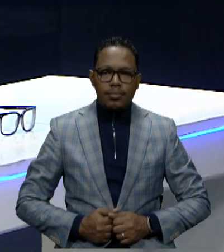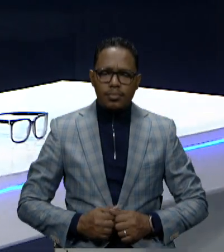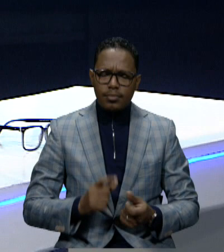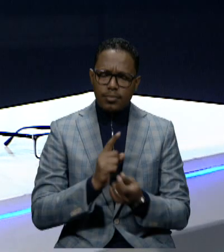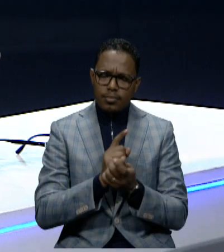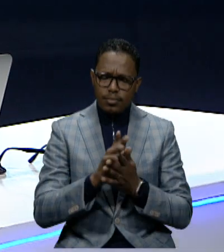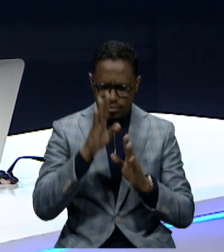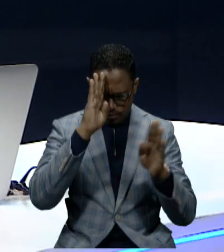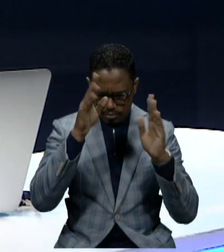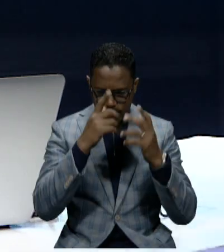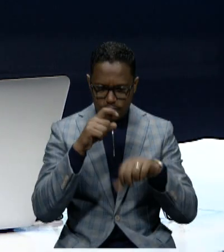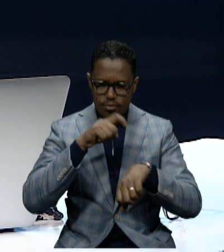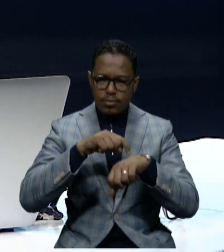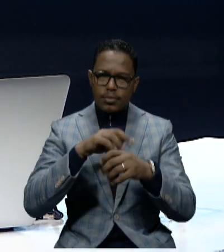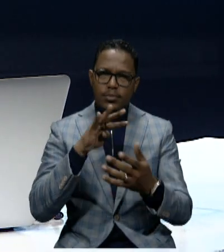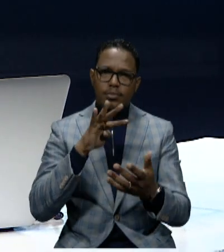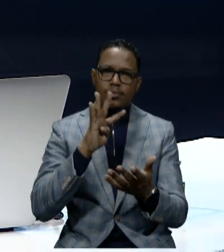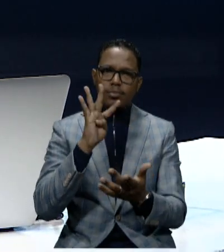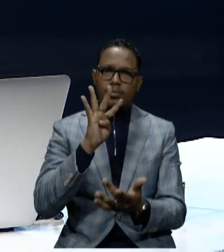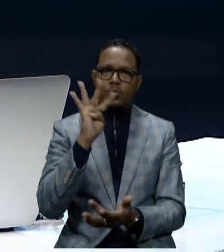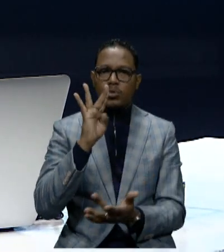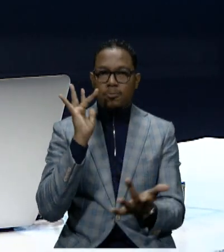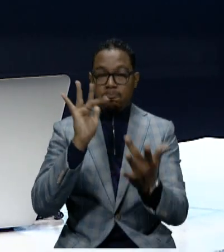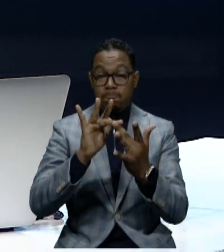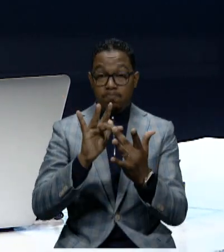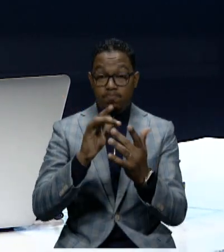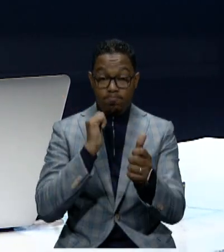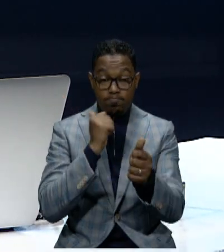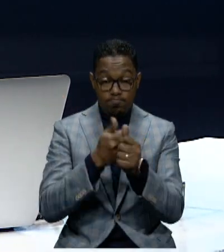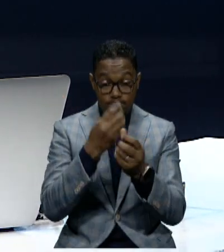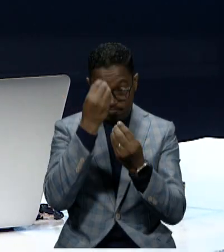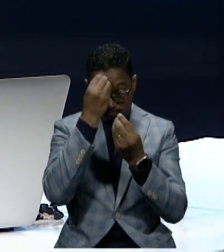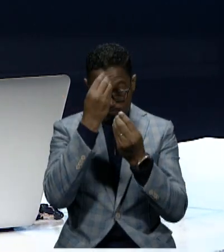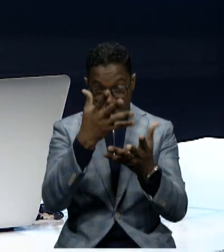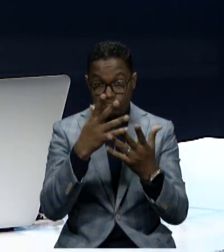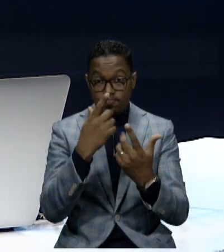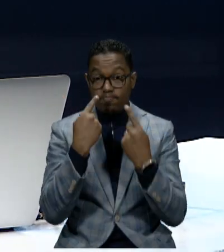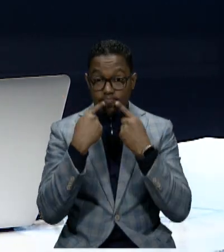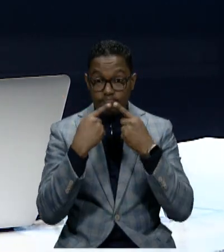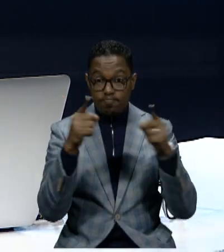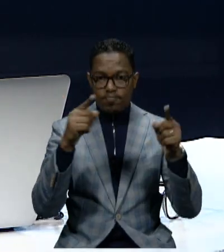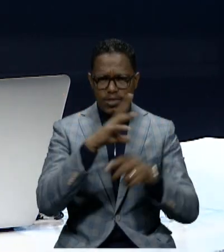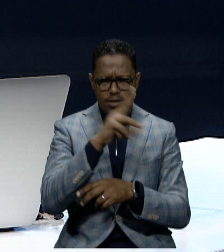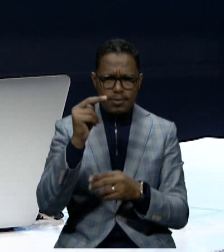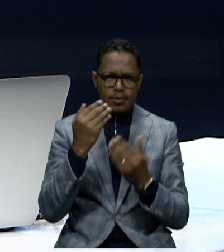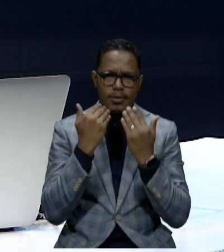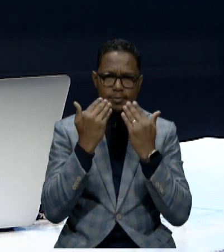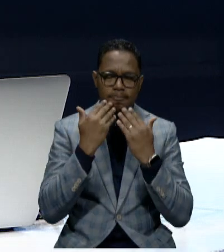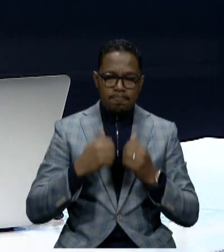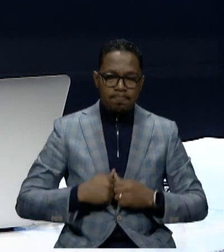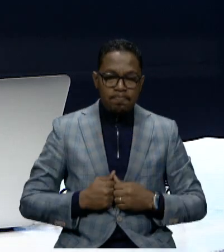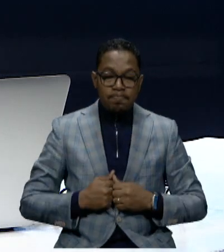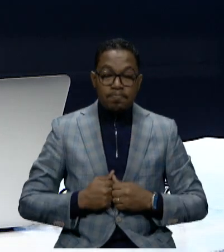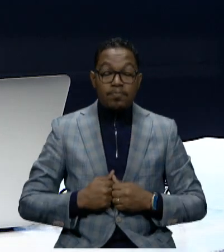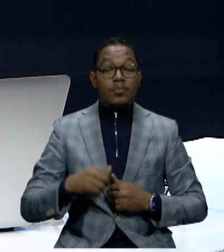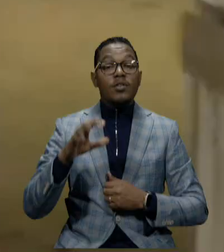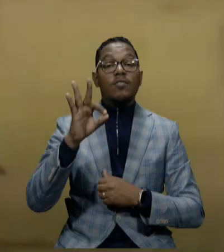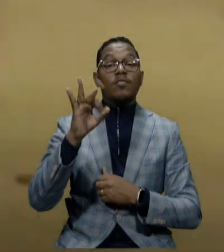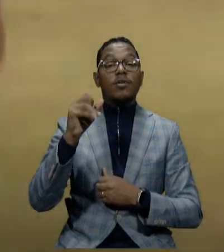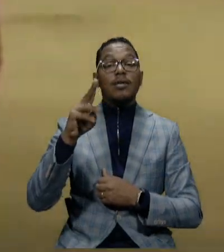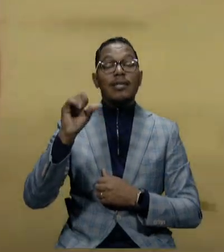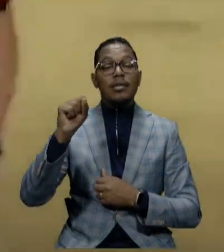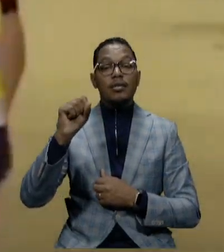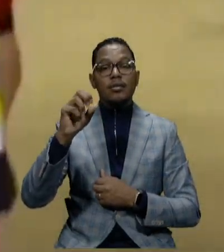Un gusto saludarlos a esta hora, el 4 Conecta, actualizándoles a nivel informativo gracias a Central de Noticias. La joven Francelis María